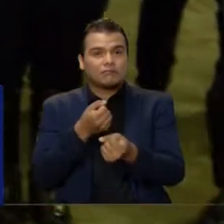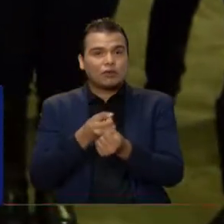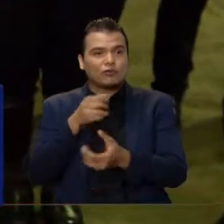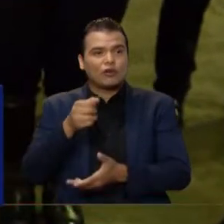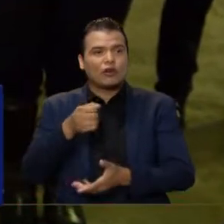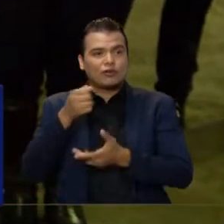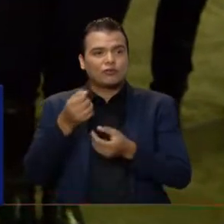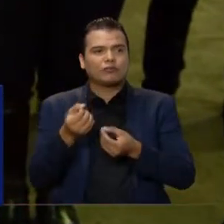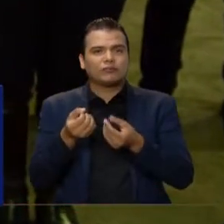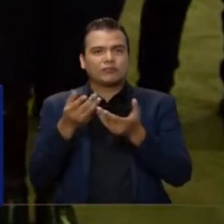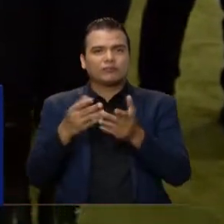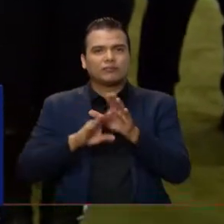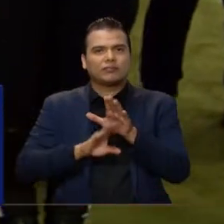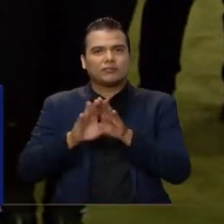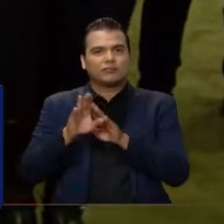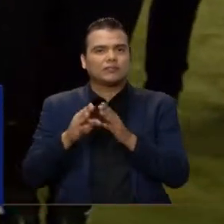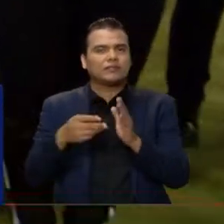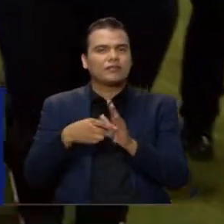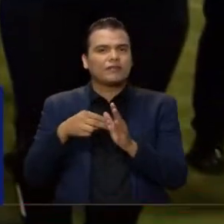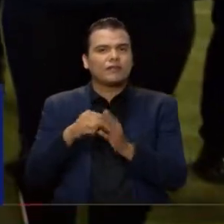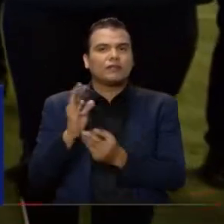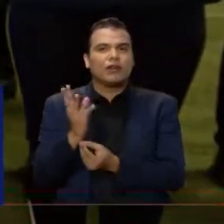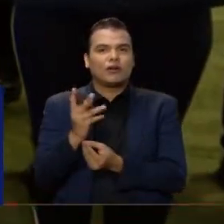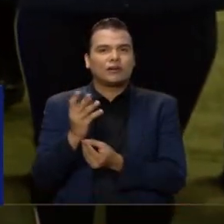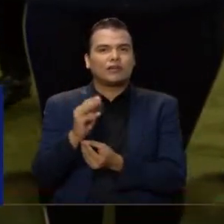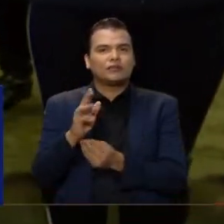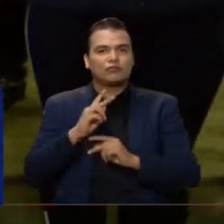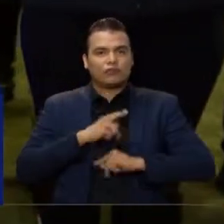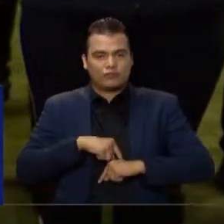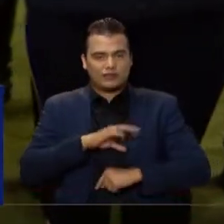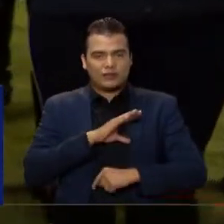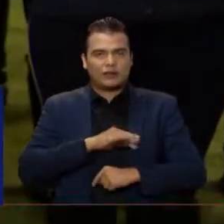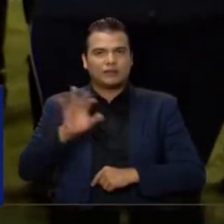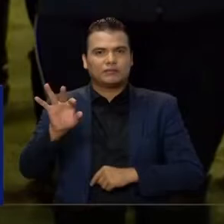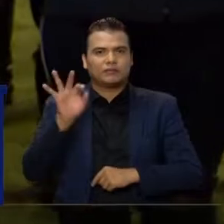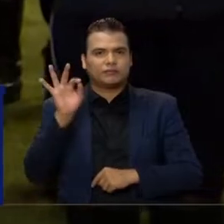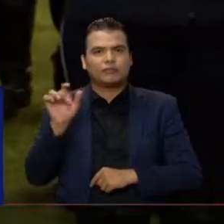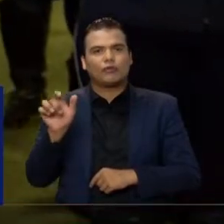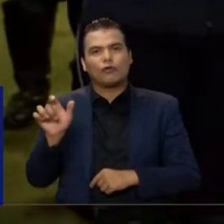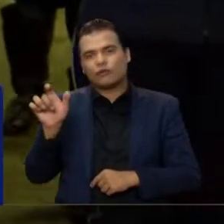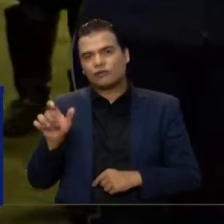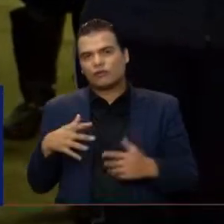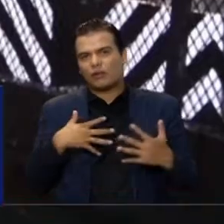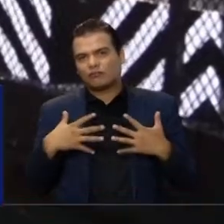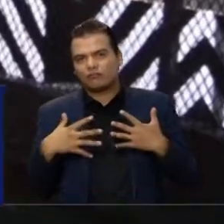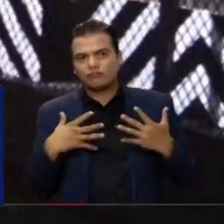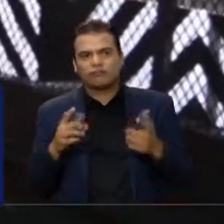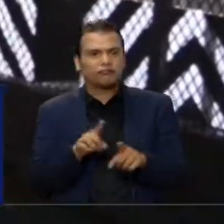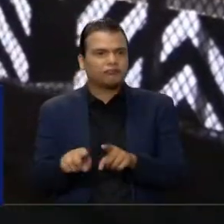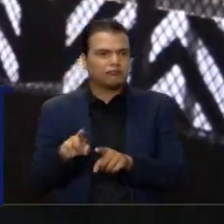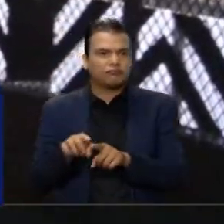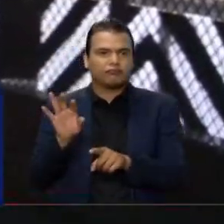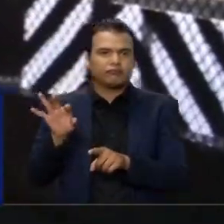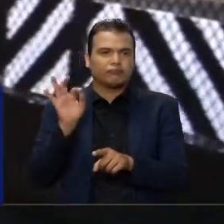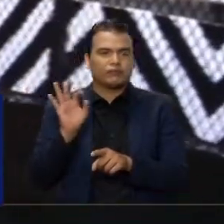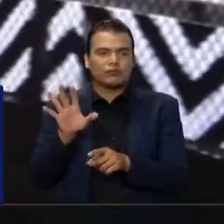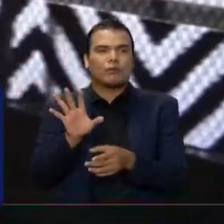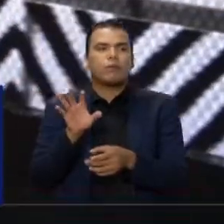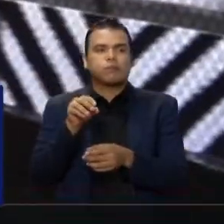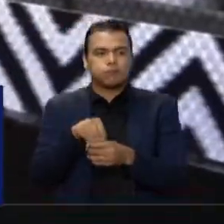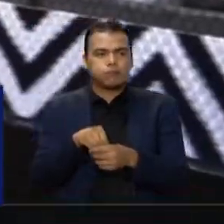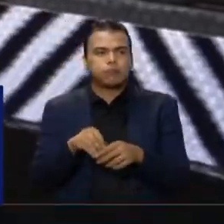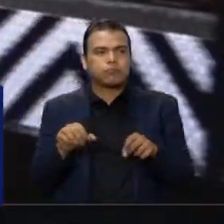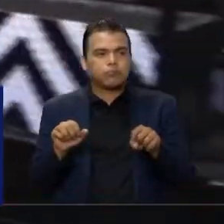es contratando un artista musical o un actor cultural durante la semana de su actividad